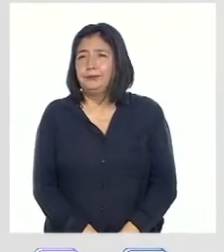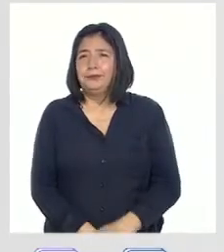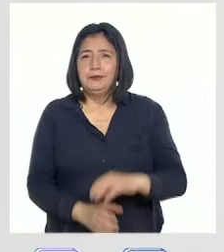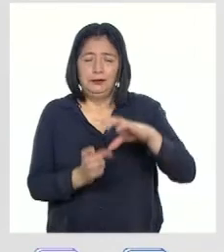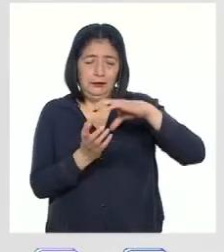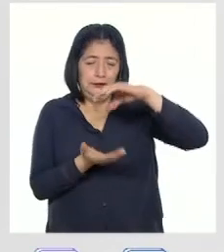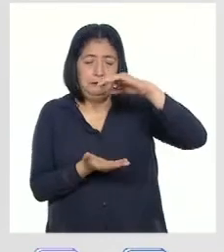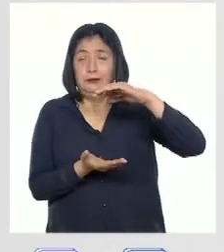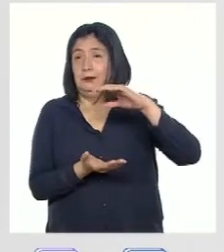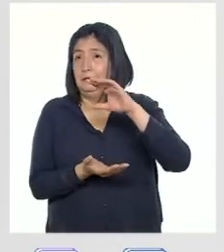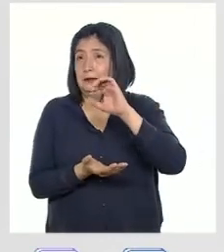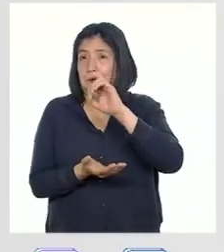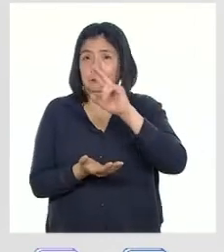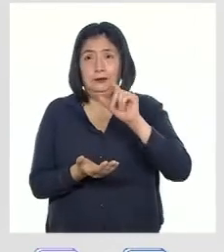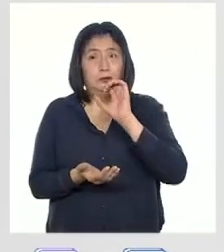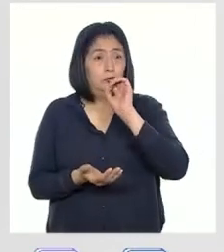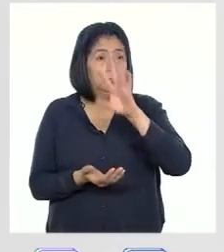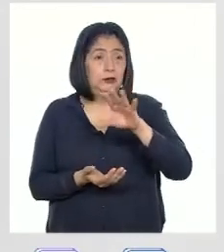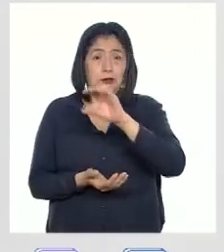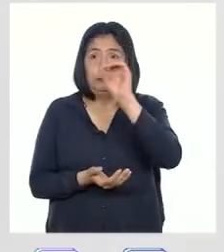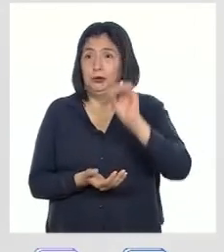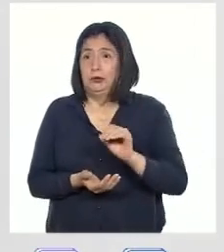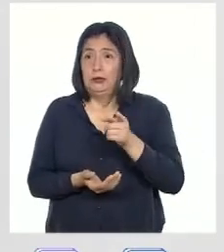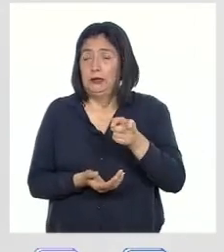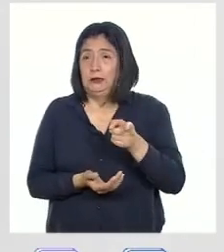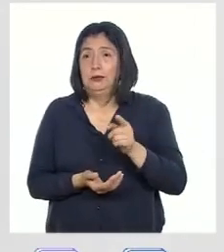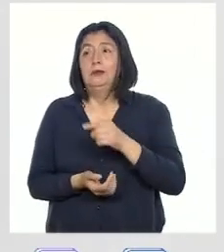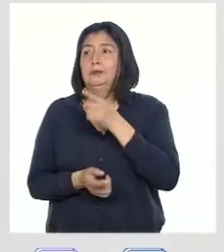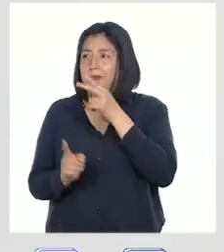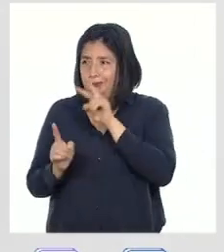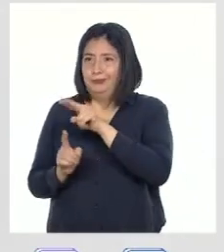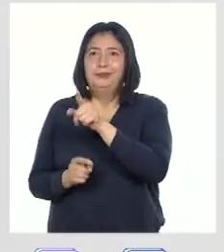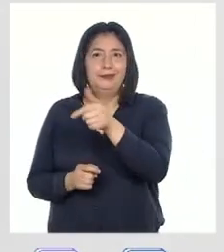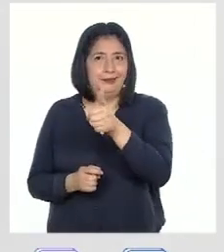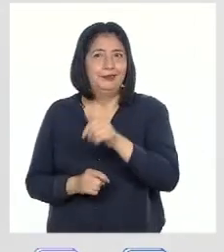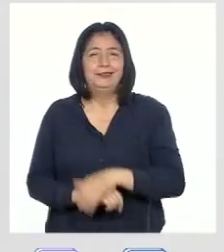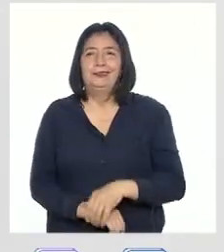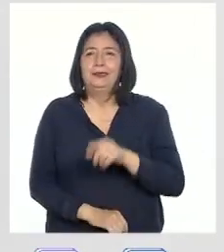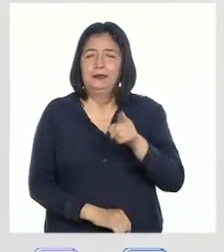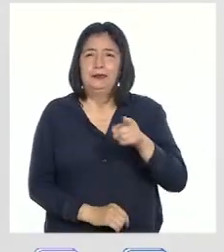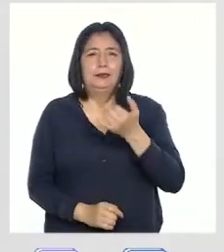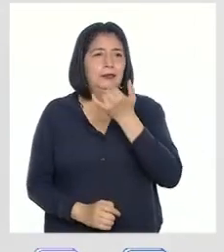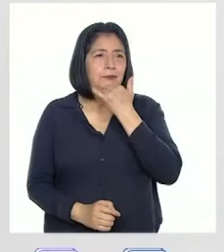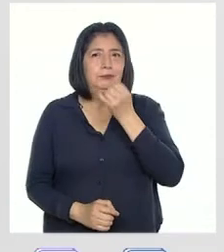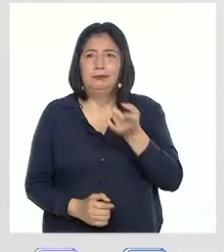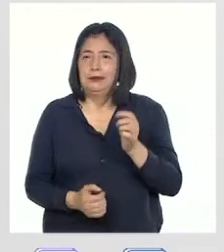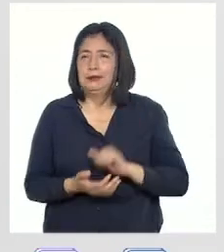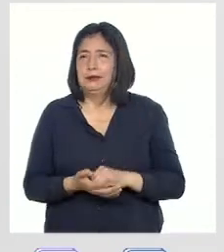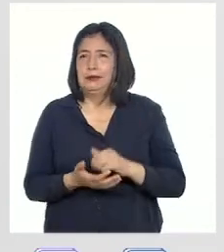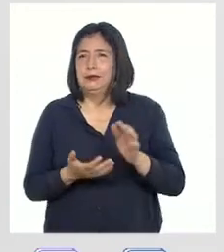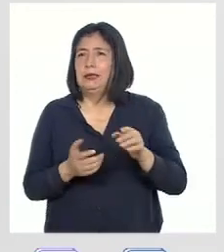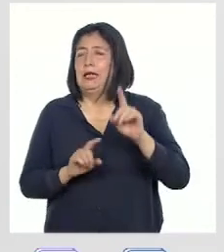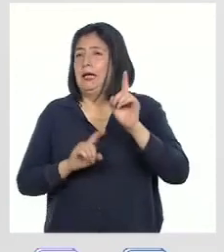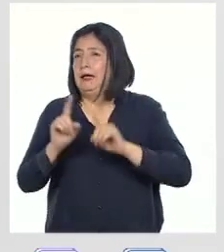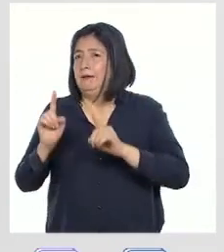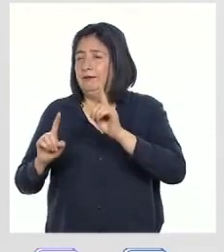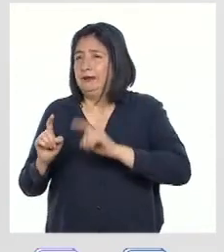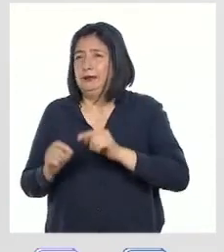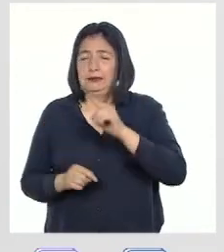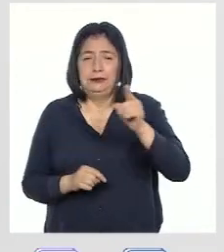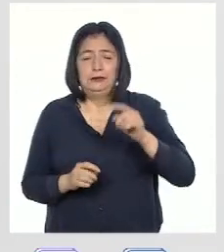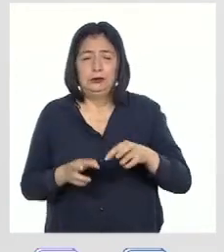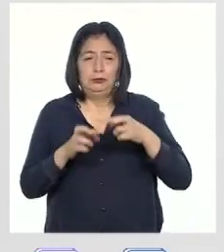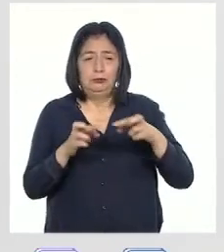En este caso no se señalan los porcentajes. Buena observación, Patricia. Lo que pasa es que en ocasiones